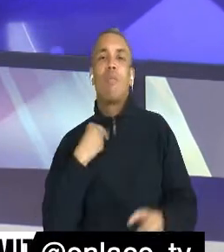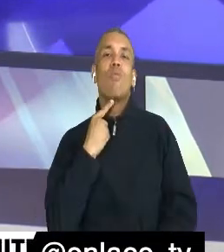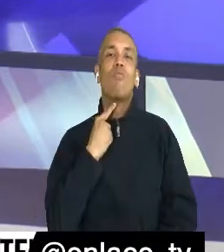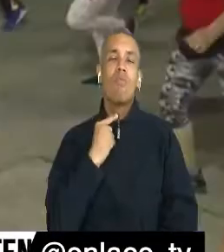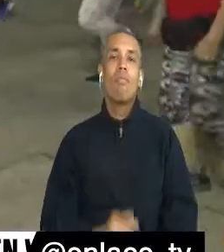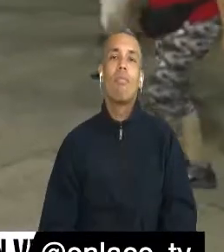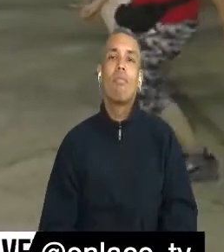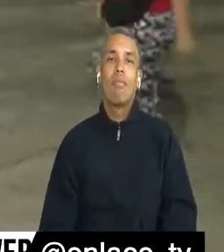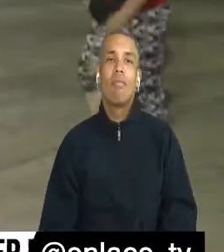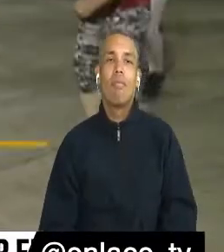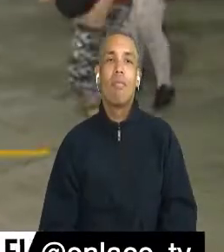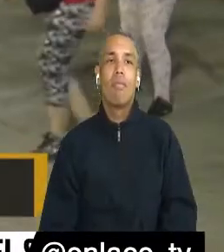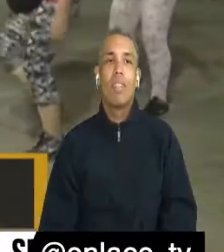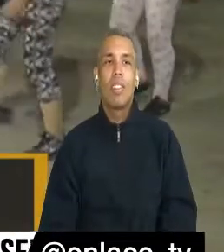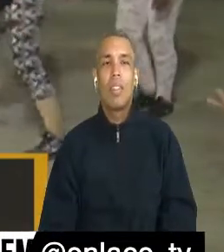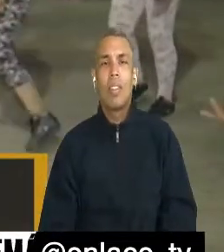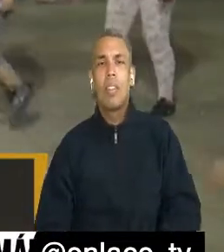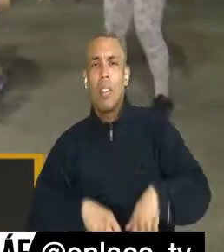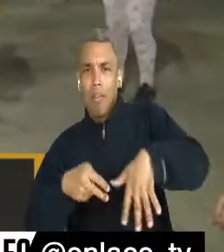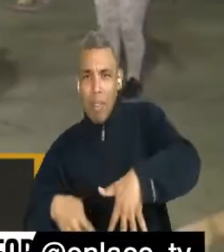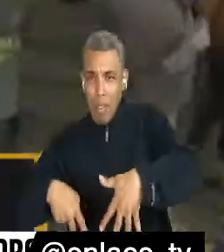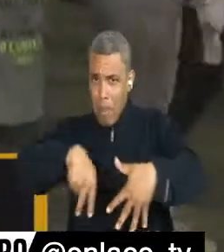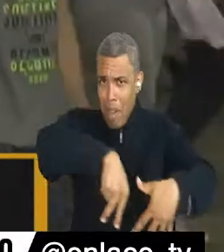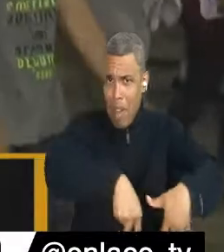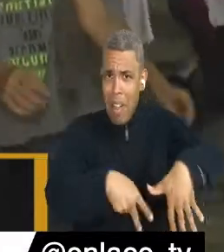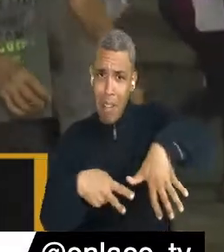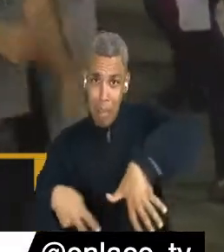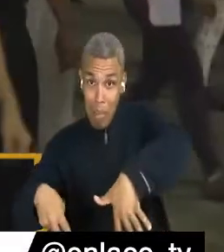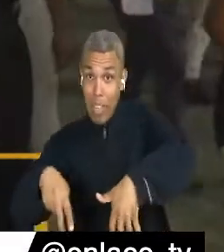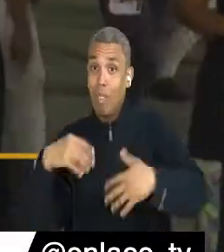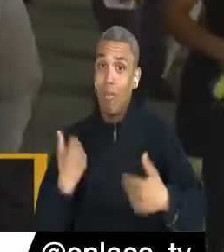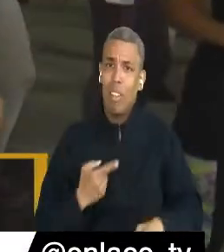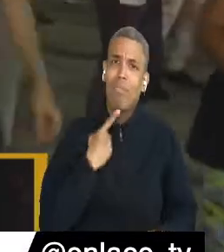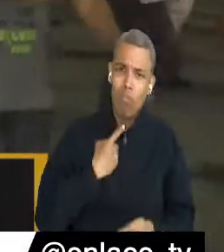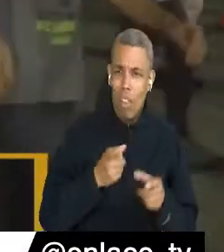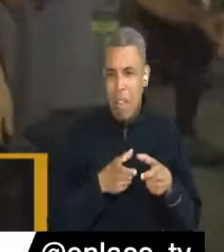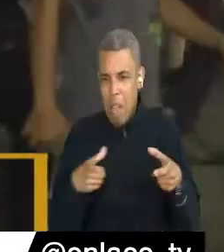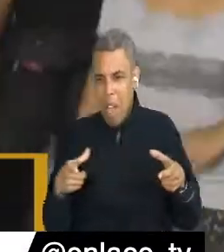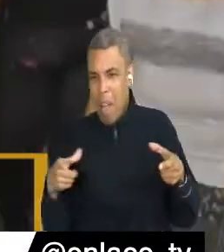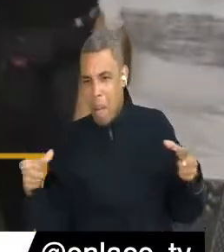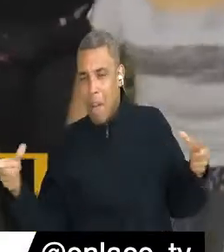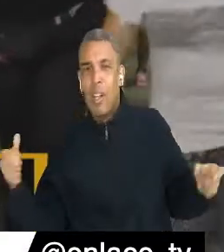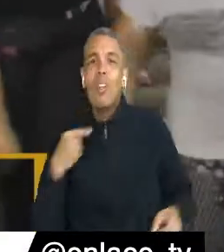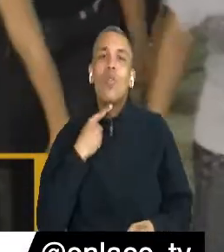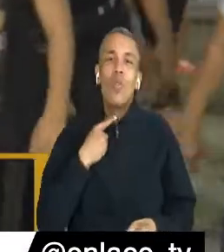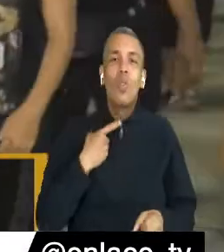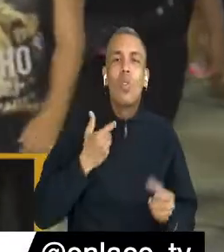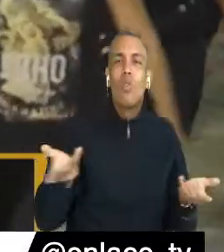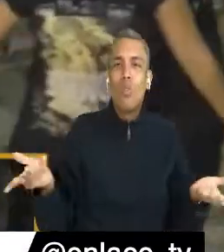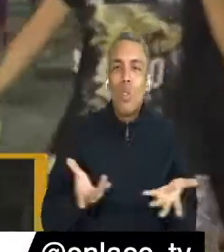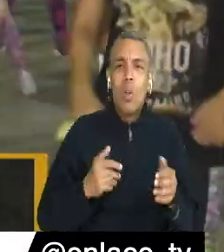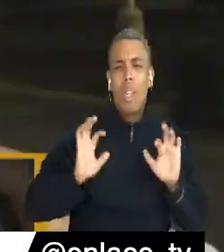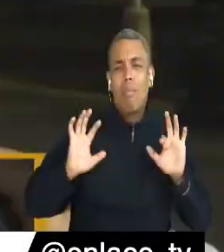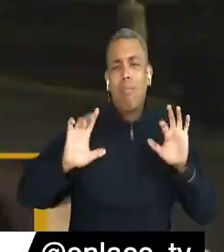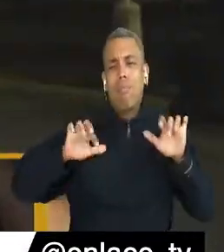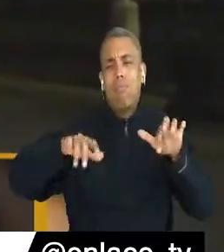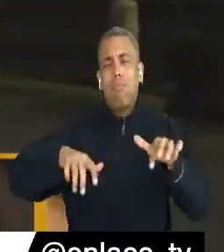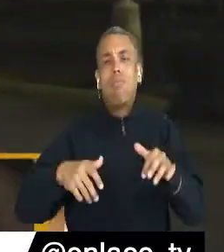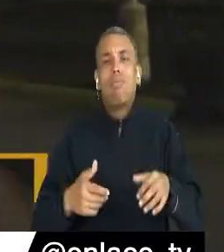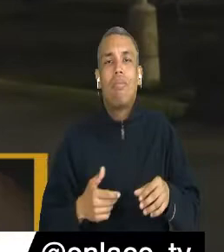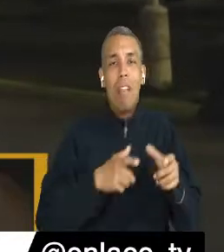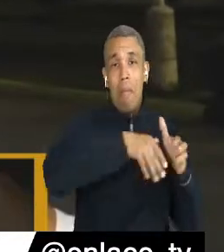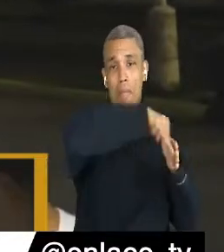Olímpica. La práctica de aeróbicos cada día tiene mayores seguidores en la ciudad y la Villa Olímpica es su lugar de mayor concentración. Llevo más